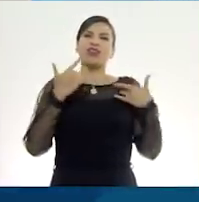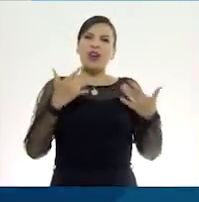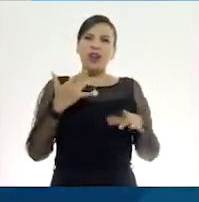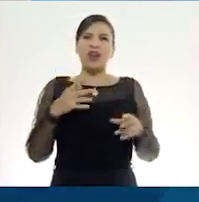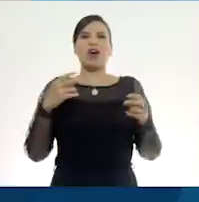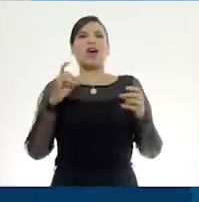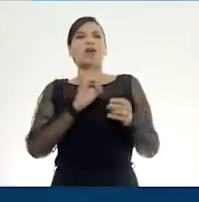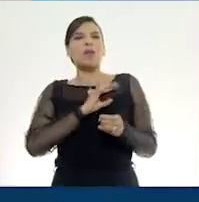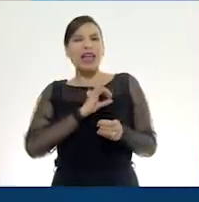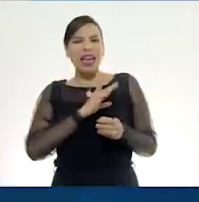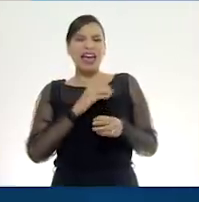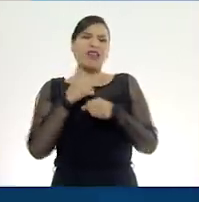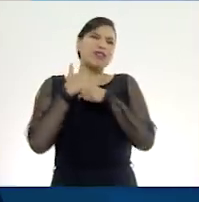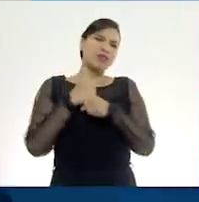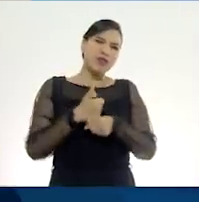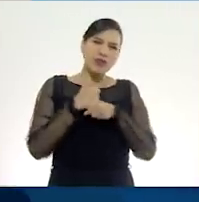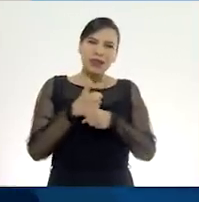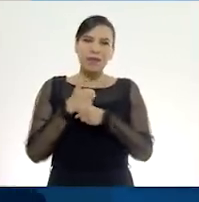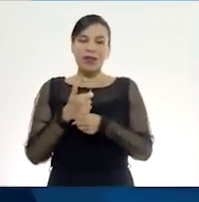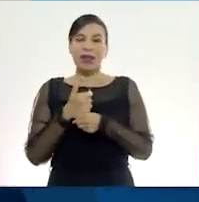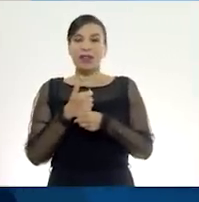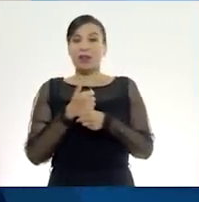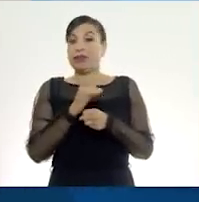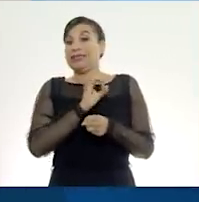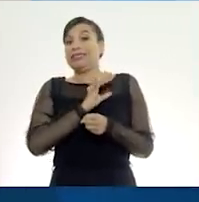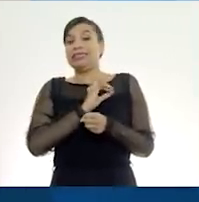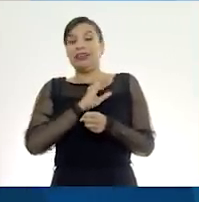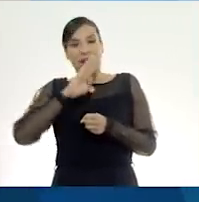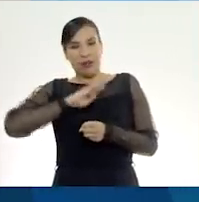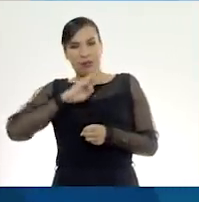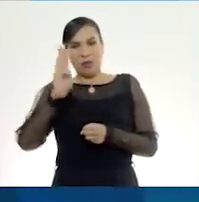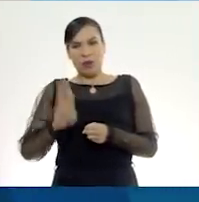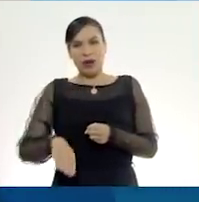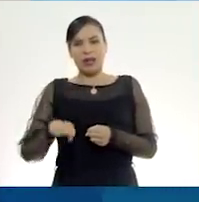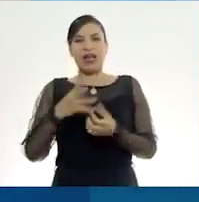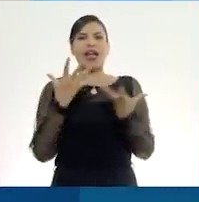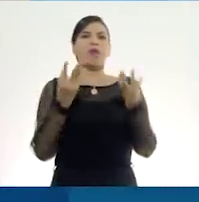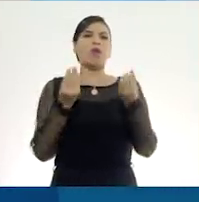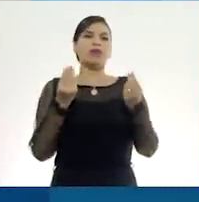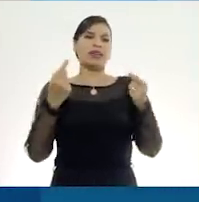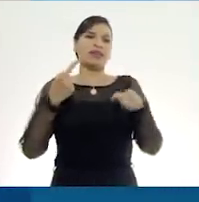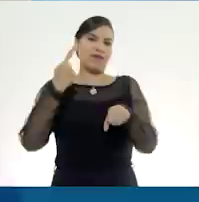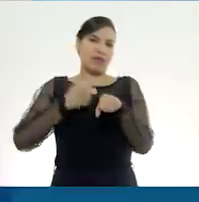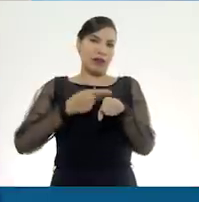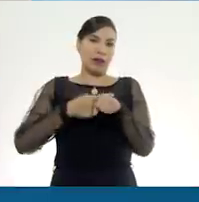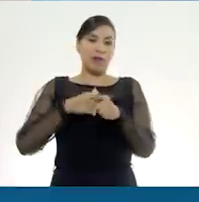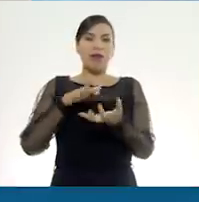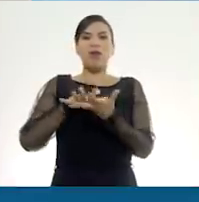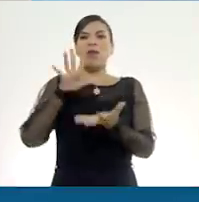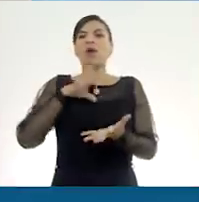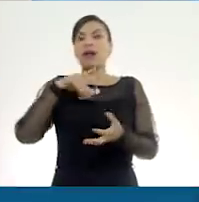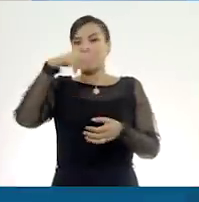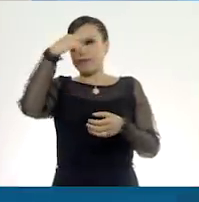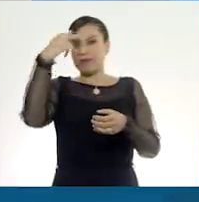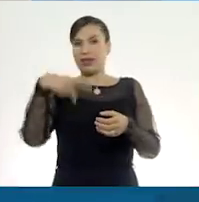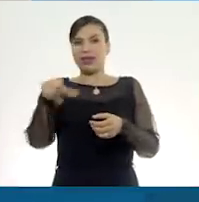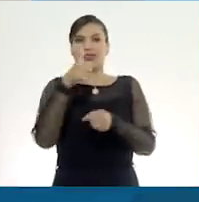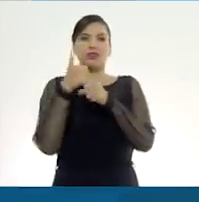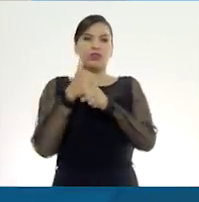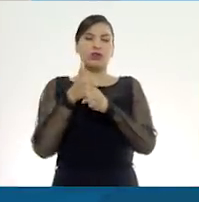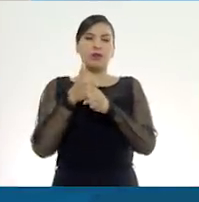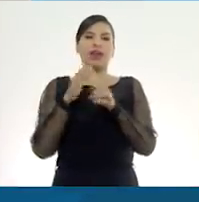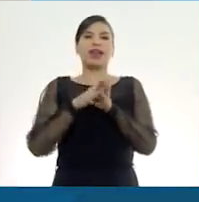miedo, sufrimiento y terror a la muerte. Había muchas enfermedades, pero entre ellas los mexicanos sufrieron